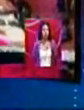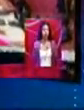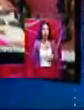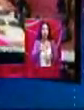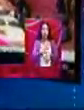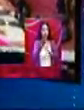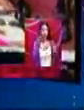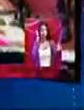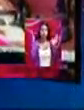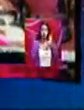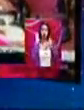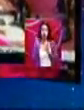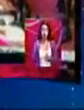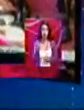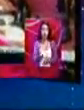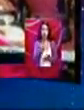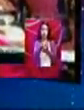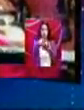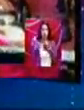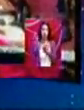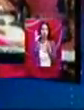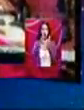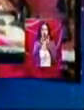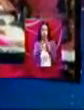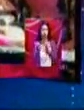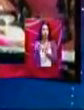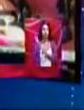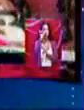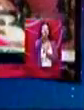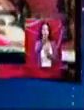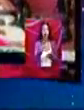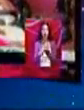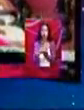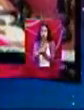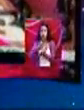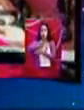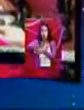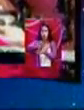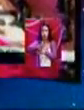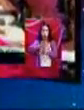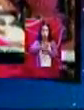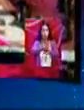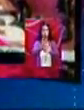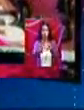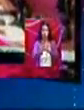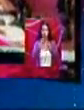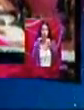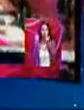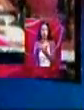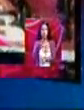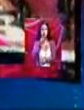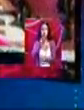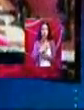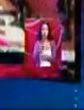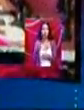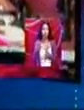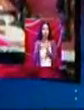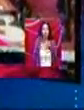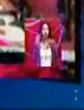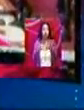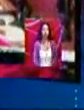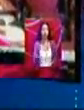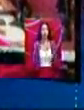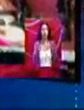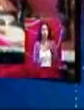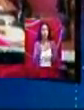tiempo. Hemos estado prácticamente media semana en Lima hablando con los congresistas que siempre ofrecen lo mismo, pero que objetivamente a